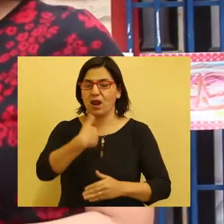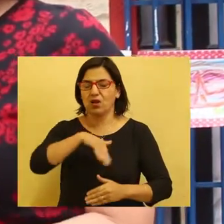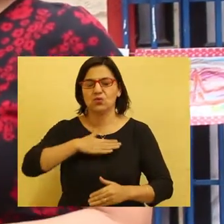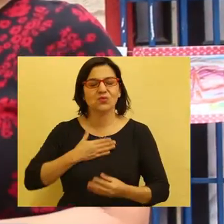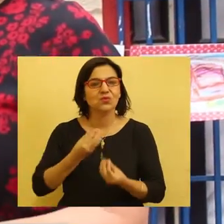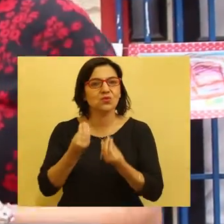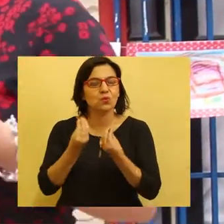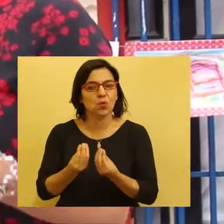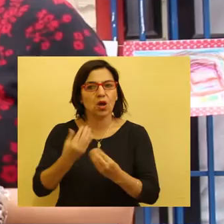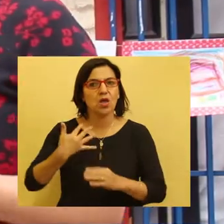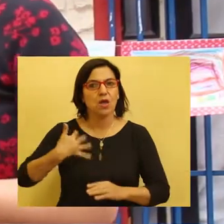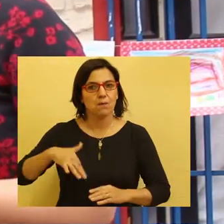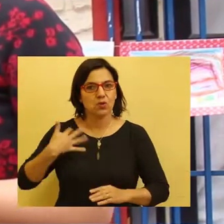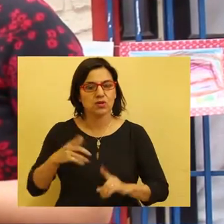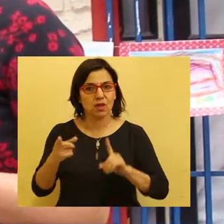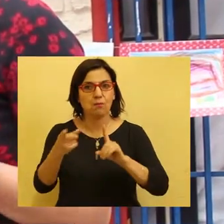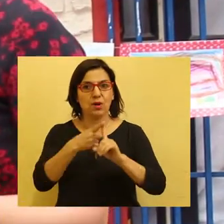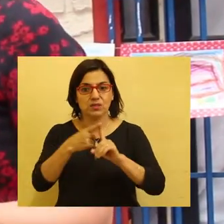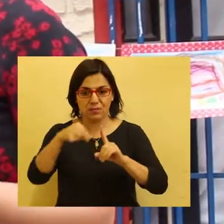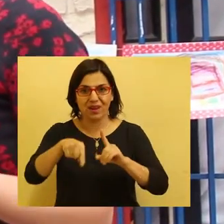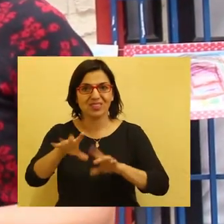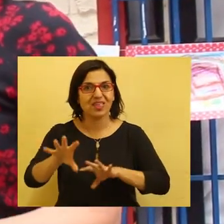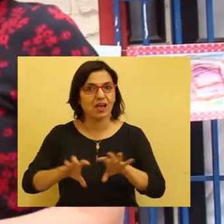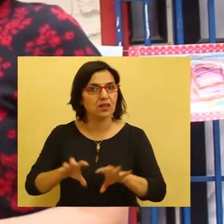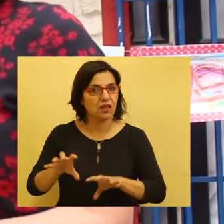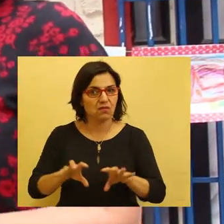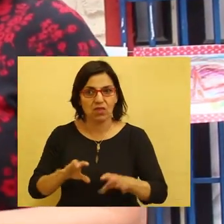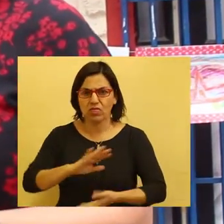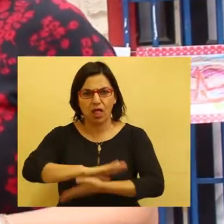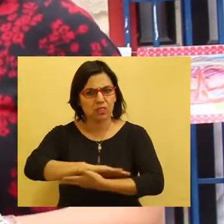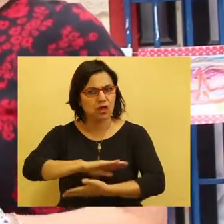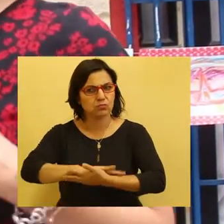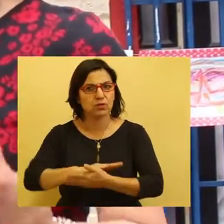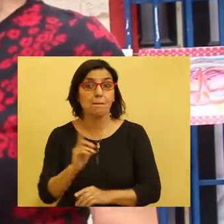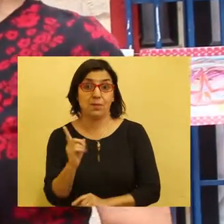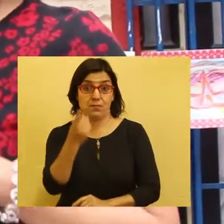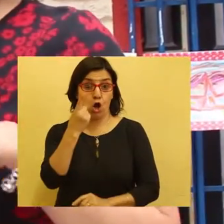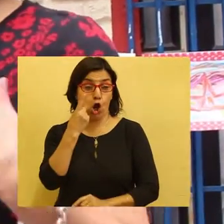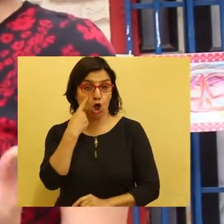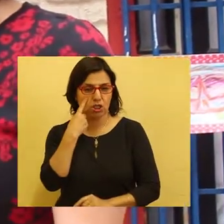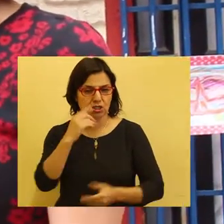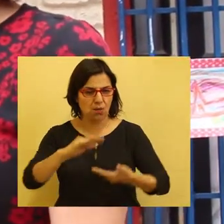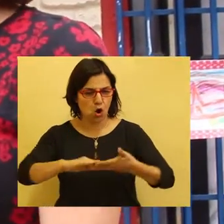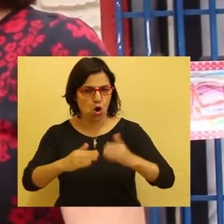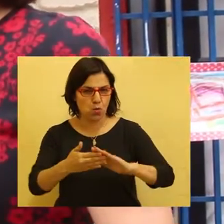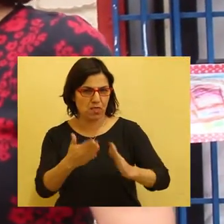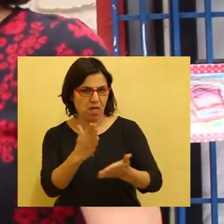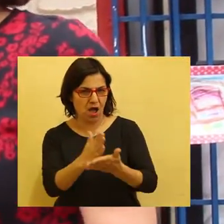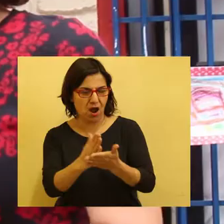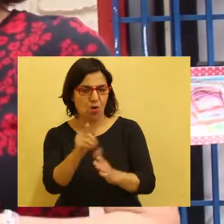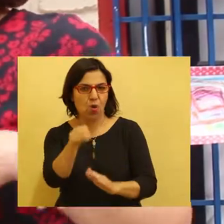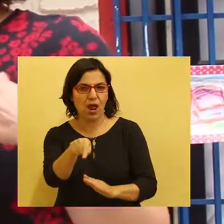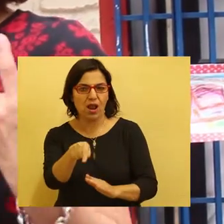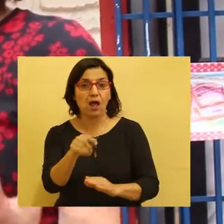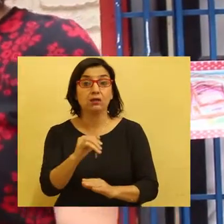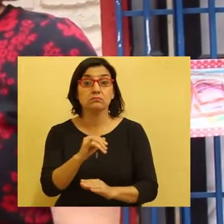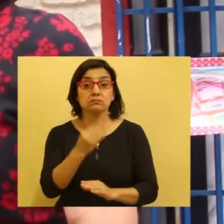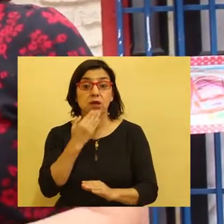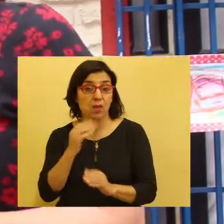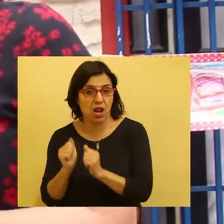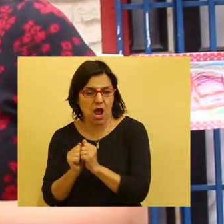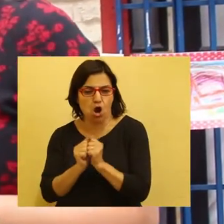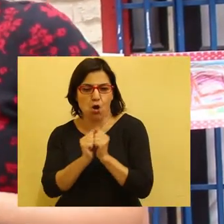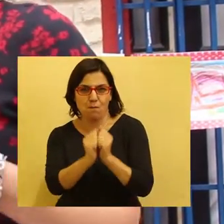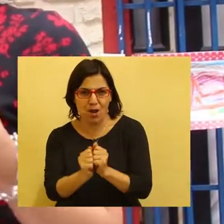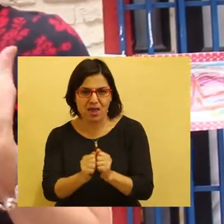Para nosotros es súper importante participar en estas actividades, porque primero conocemos la comunidad, los